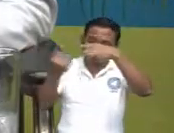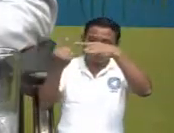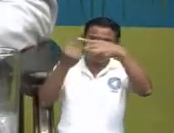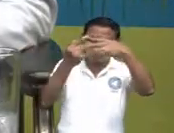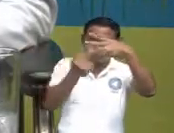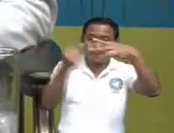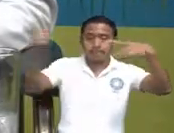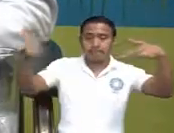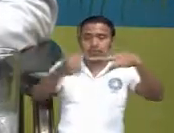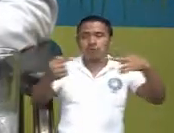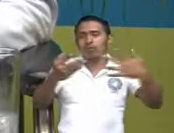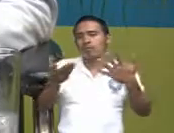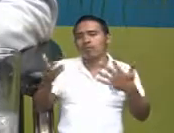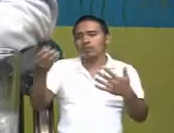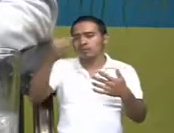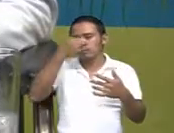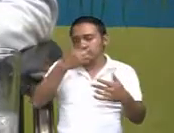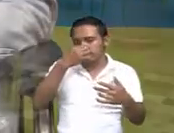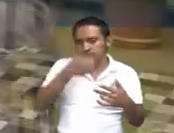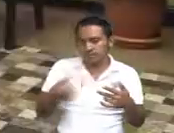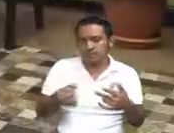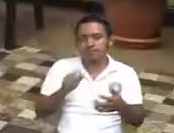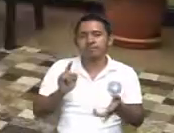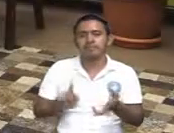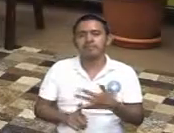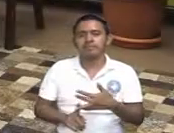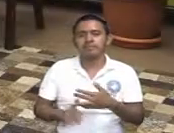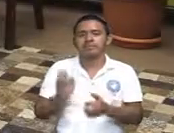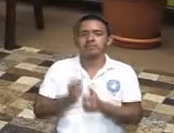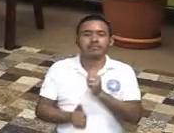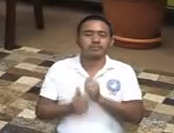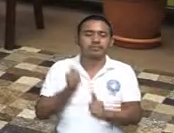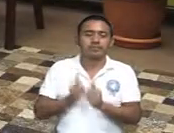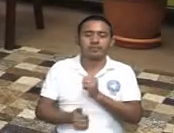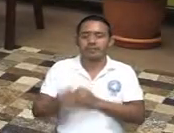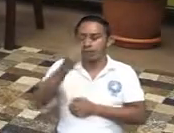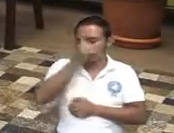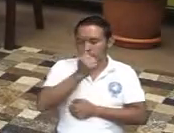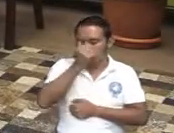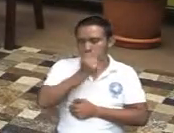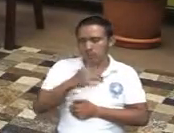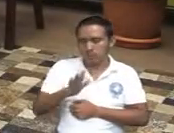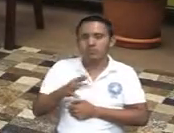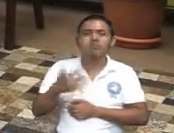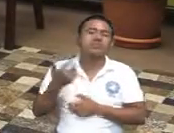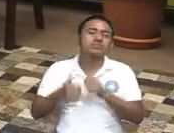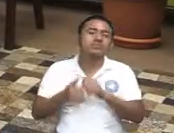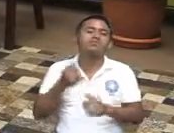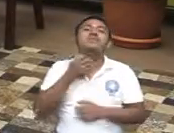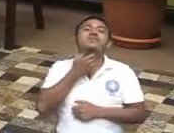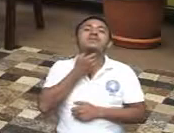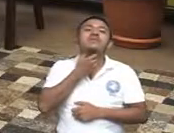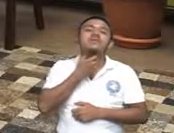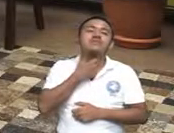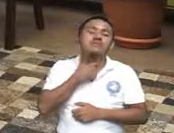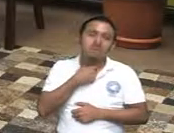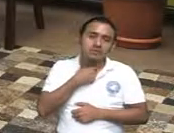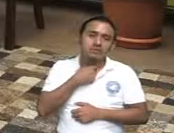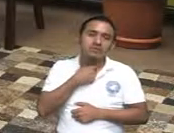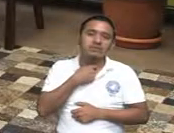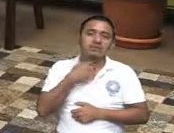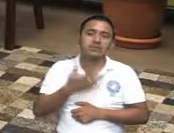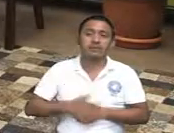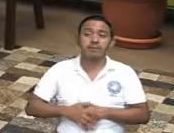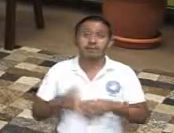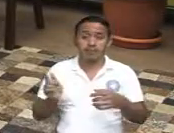los cuadros gripales de los problemas gripales los problemas de la garganta verdad que como